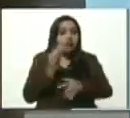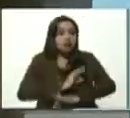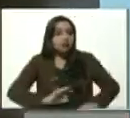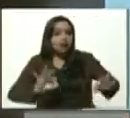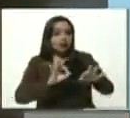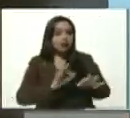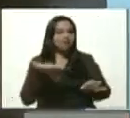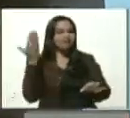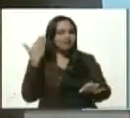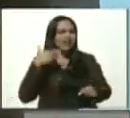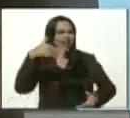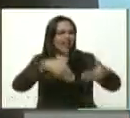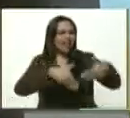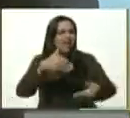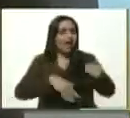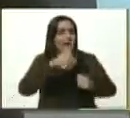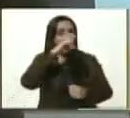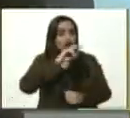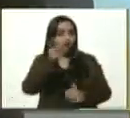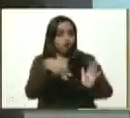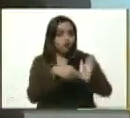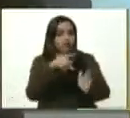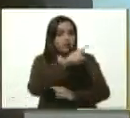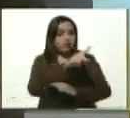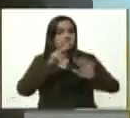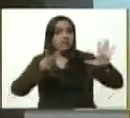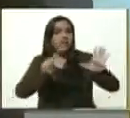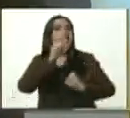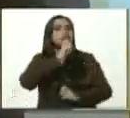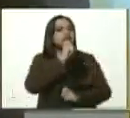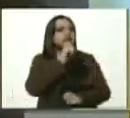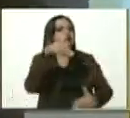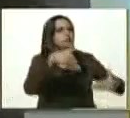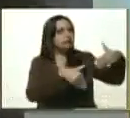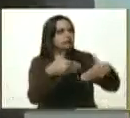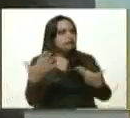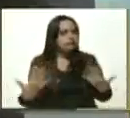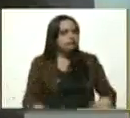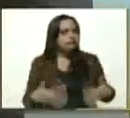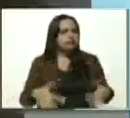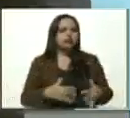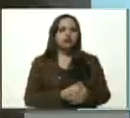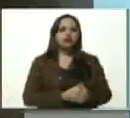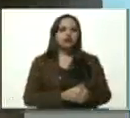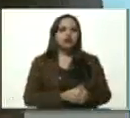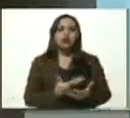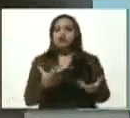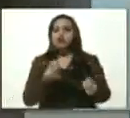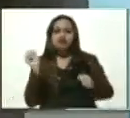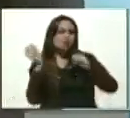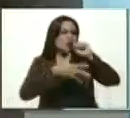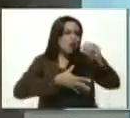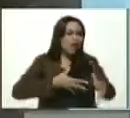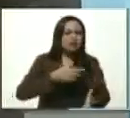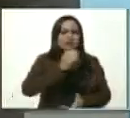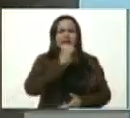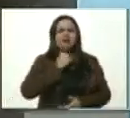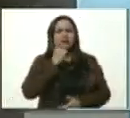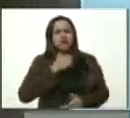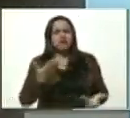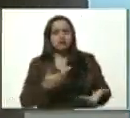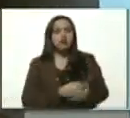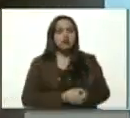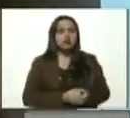complejas, la del 2017 fue una de esas que mencionaba, con muchísima violencia. En